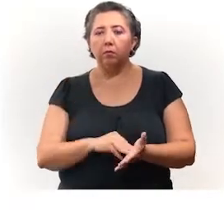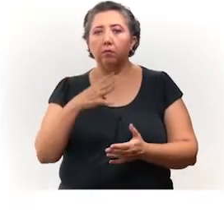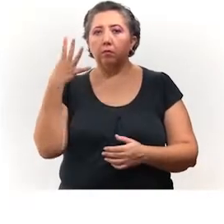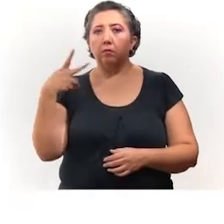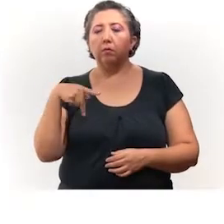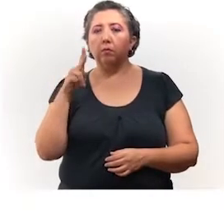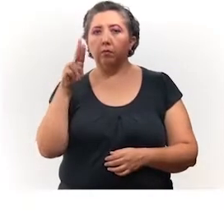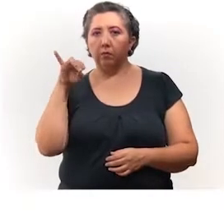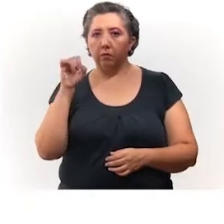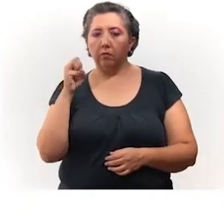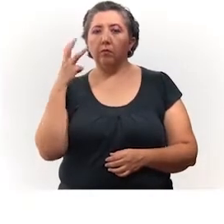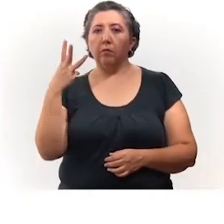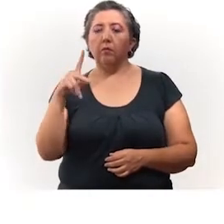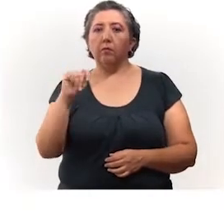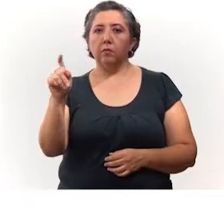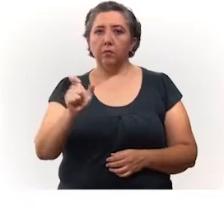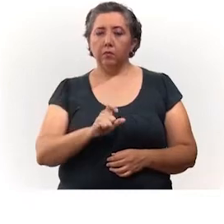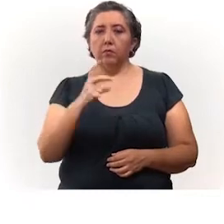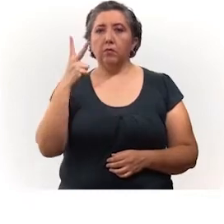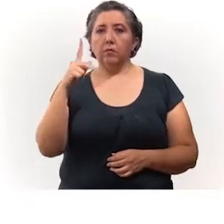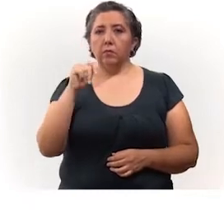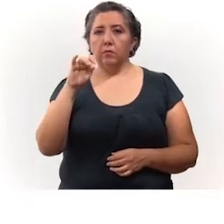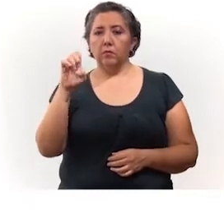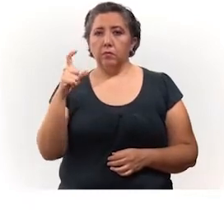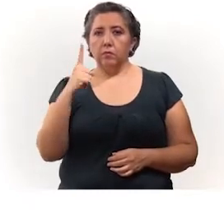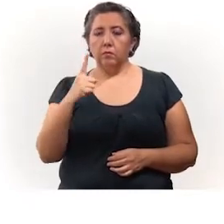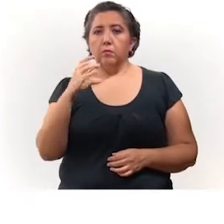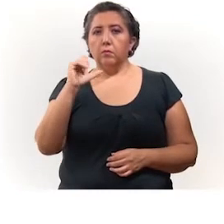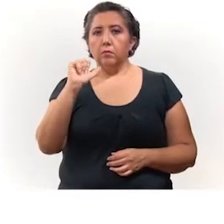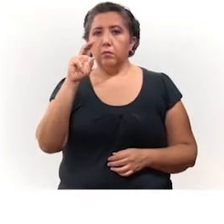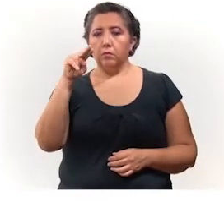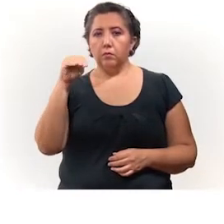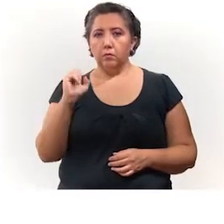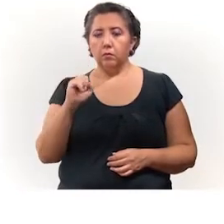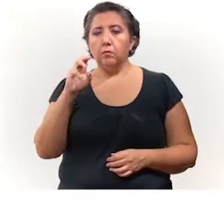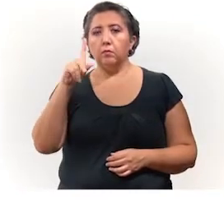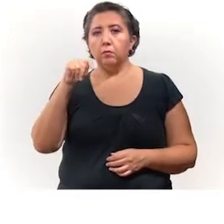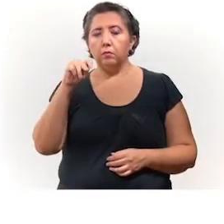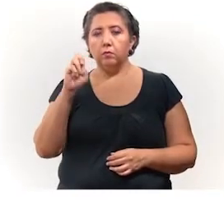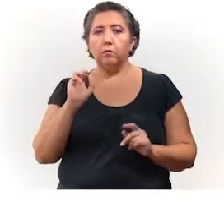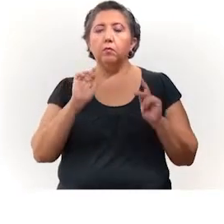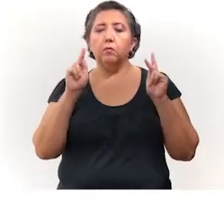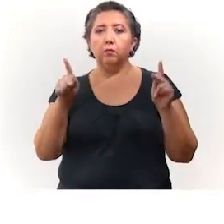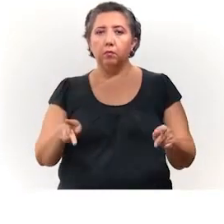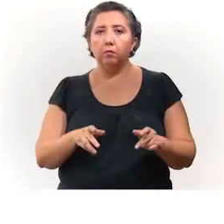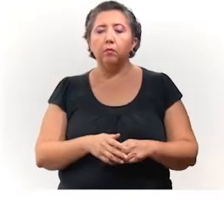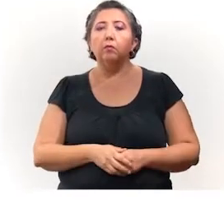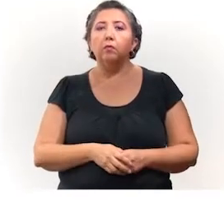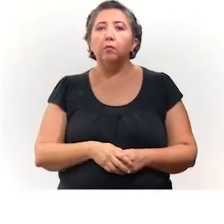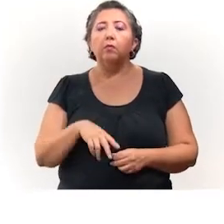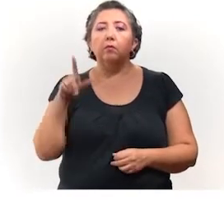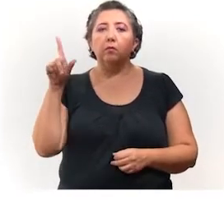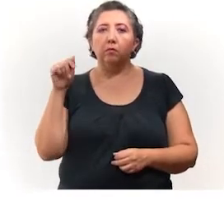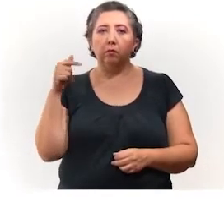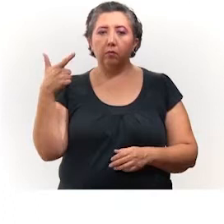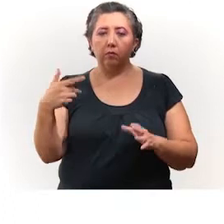4 en Canacín, 3 en Tecash, 2 en Ticul, 1 en Acanqué, Motul, Peto y Progreso. De